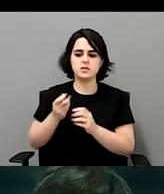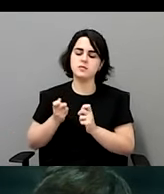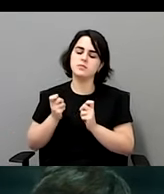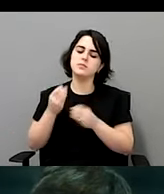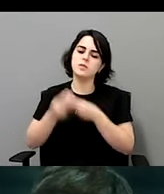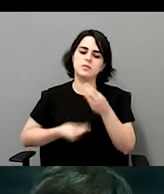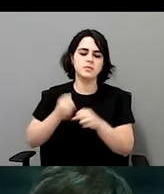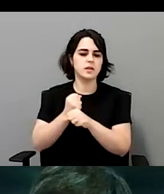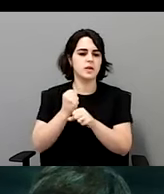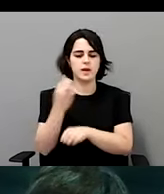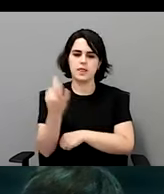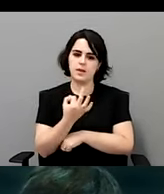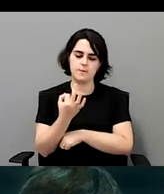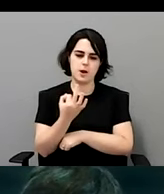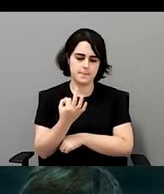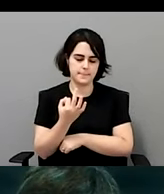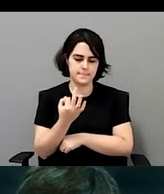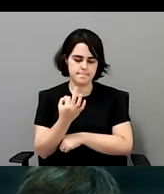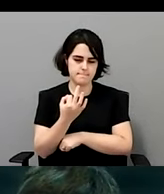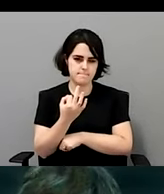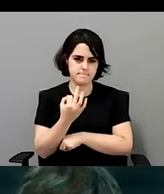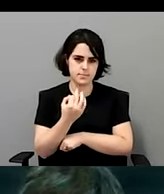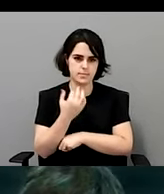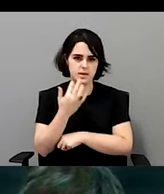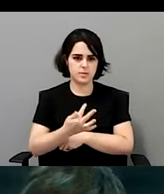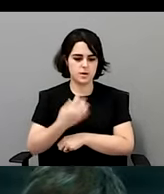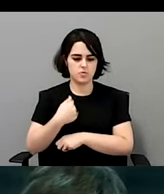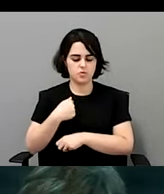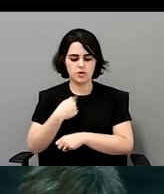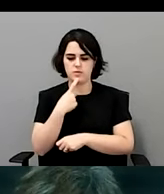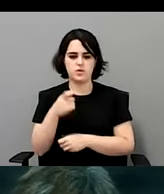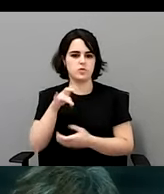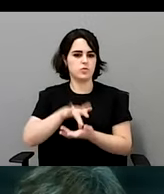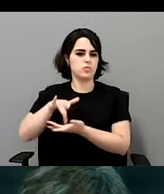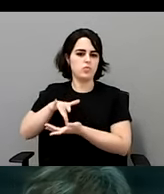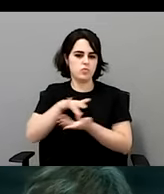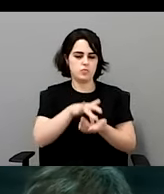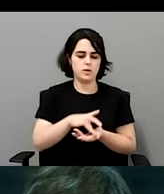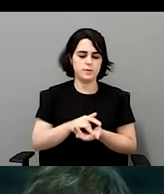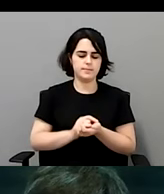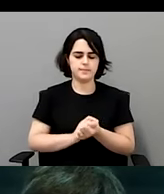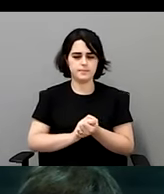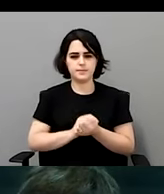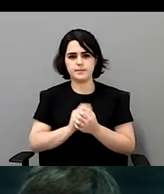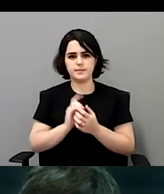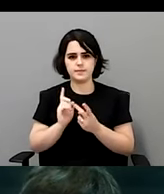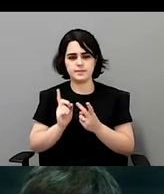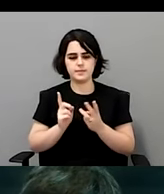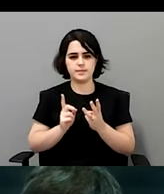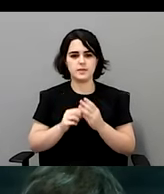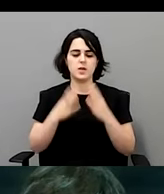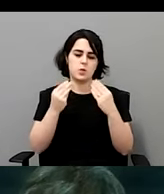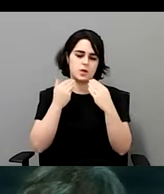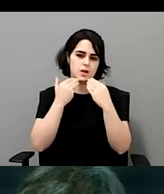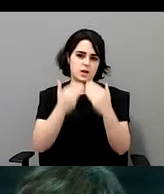Estas son las dos grandes dificultades con las que yo me encuentro. Y la siguiente, muchas gracias